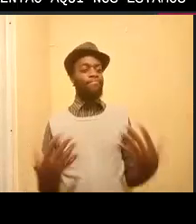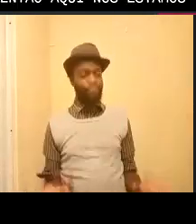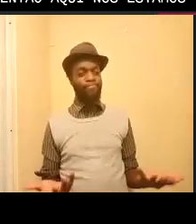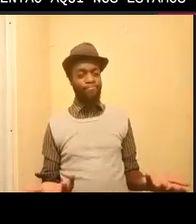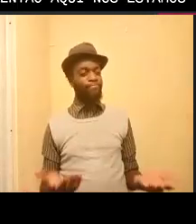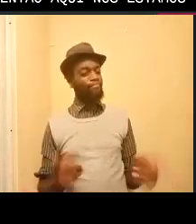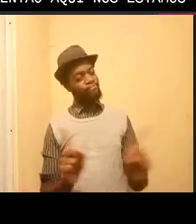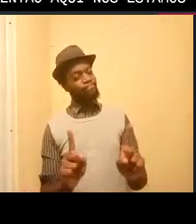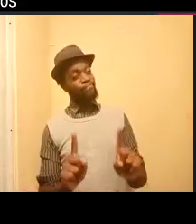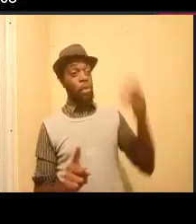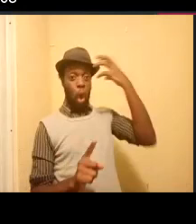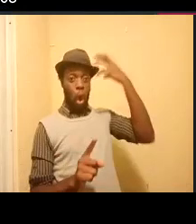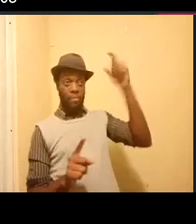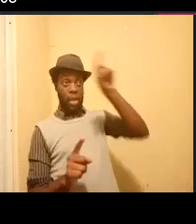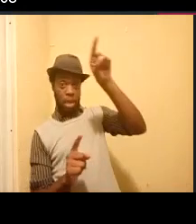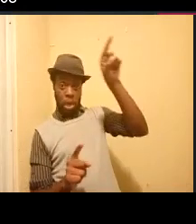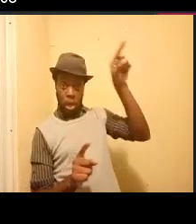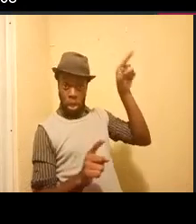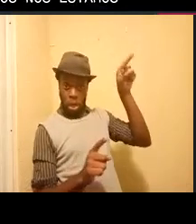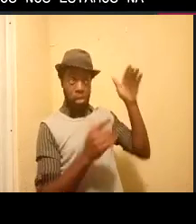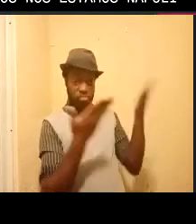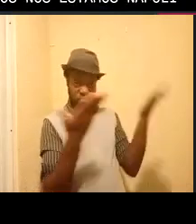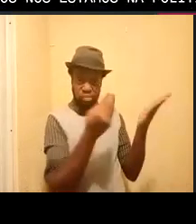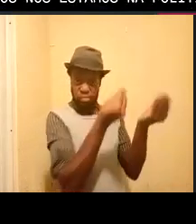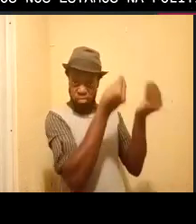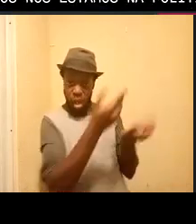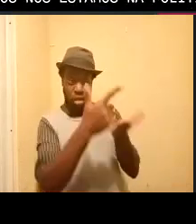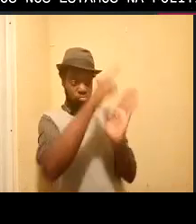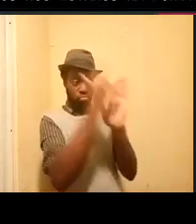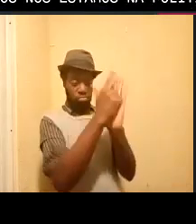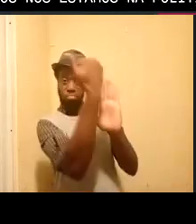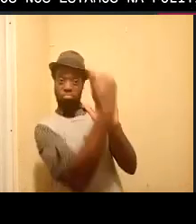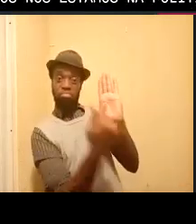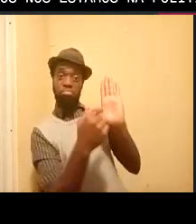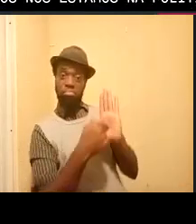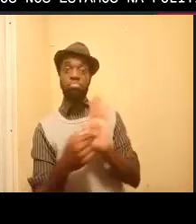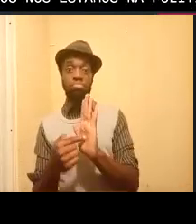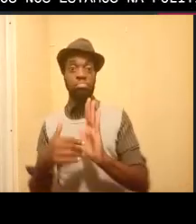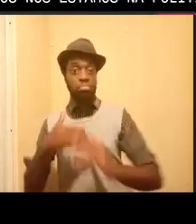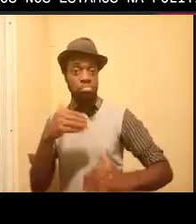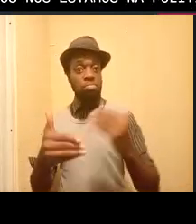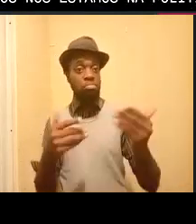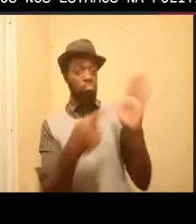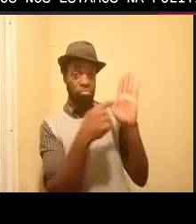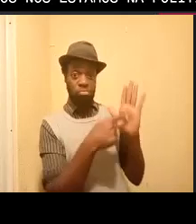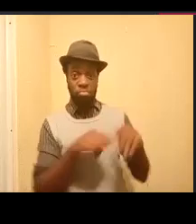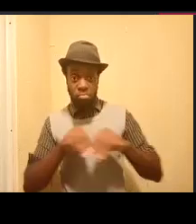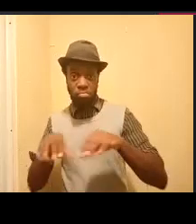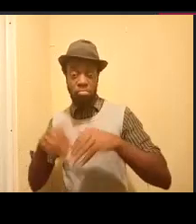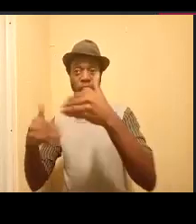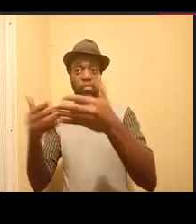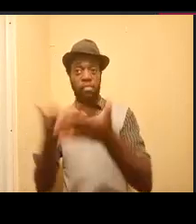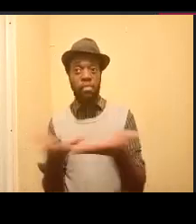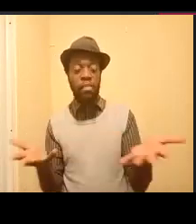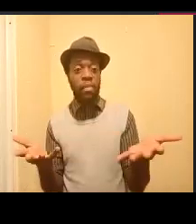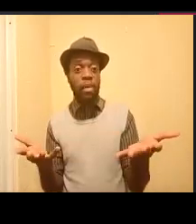nos introducimos en la política y en la cuestión económica, por parte de los gobiernos y la clase gobernante